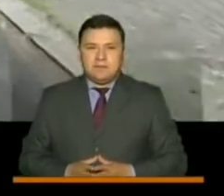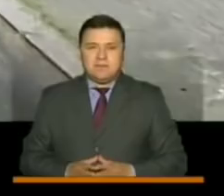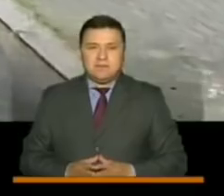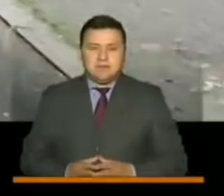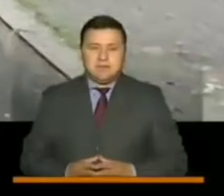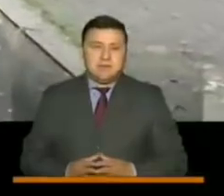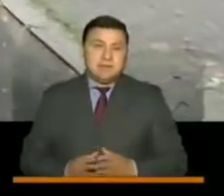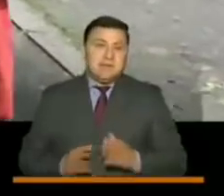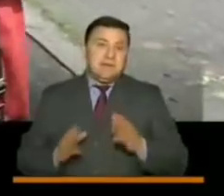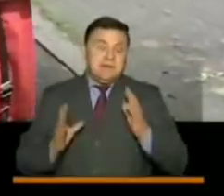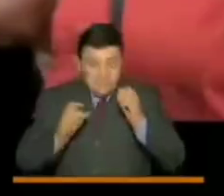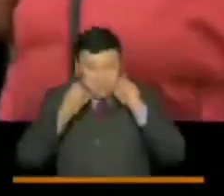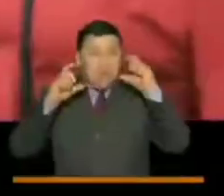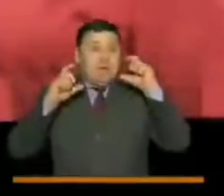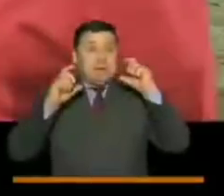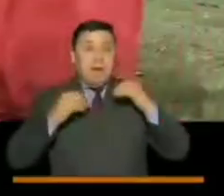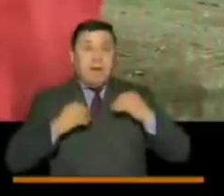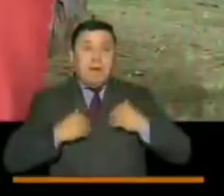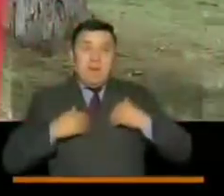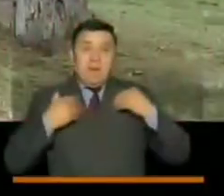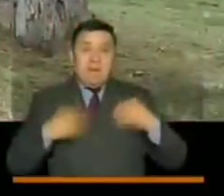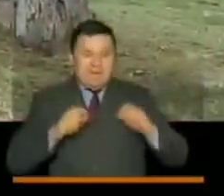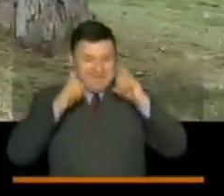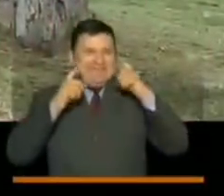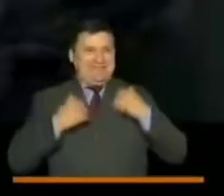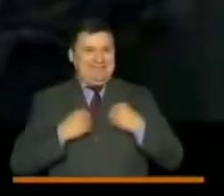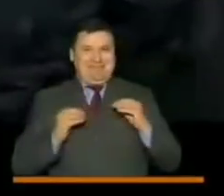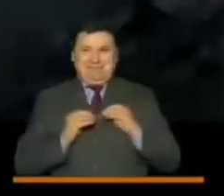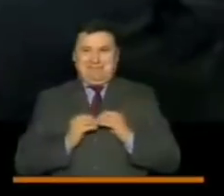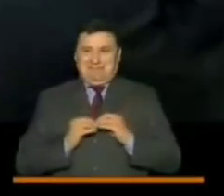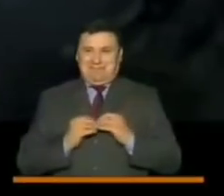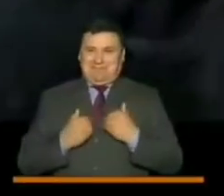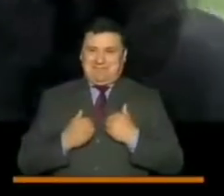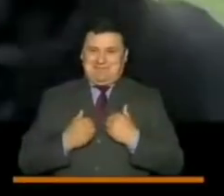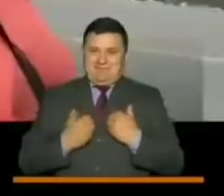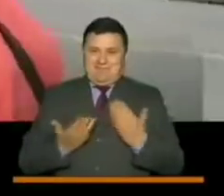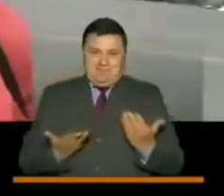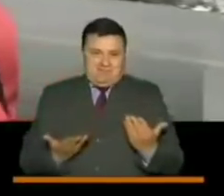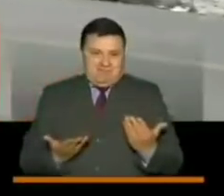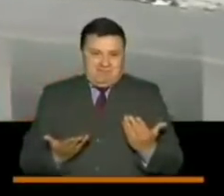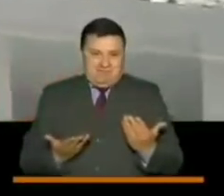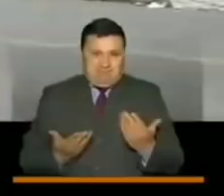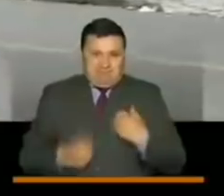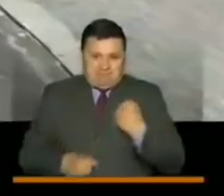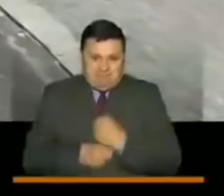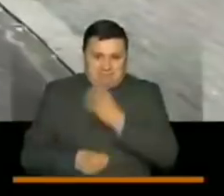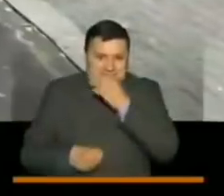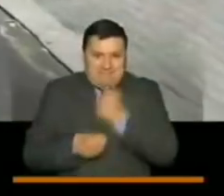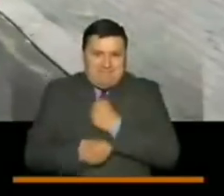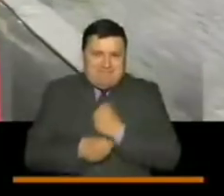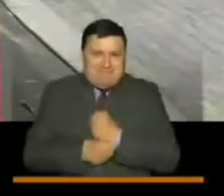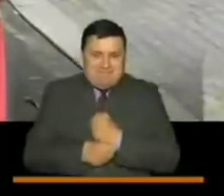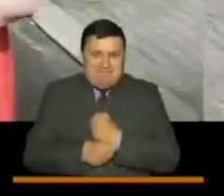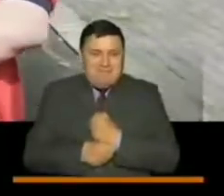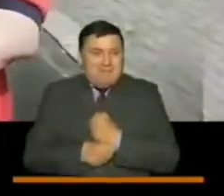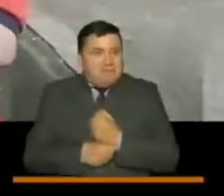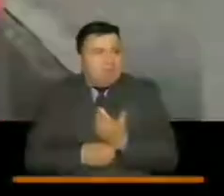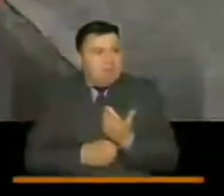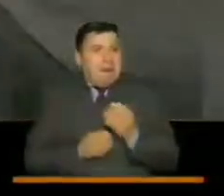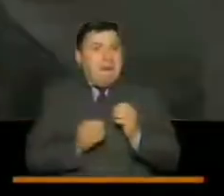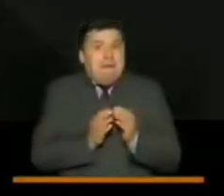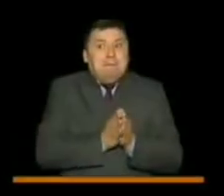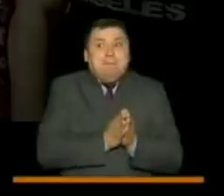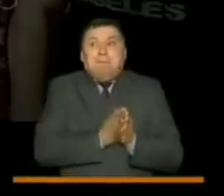fue mucho la sorpresa y me sorprende aún más en mi caso que soy completamente desempleada solo extiendan me parece